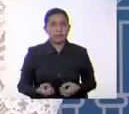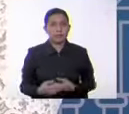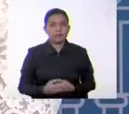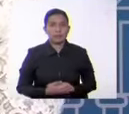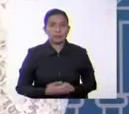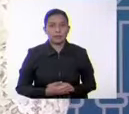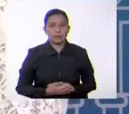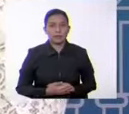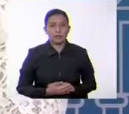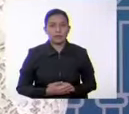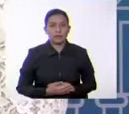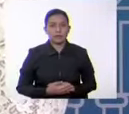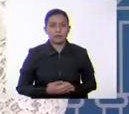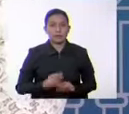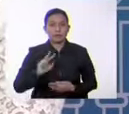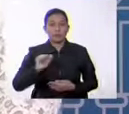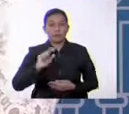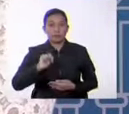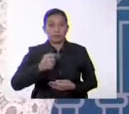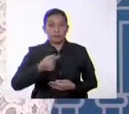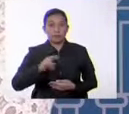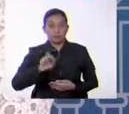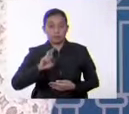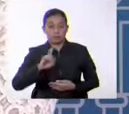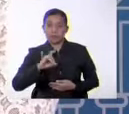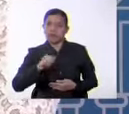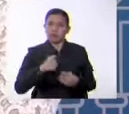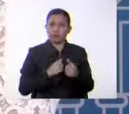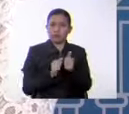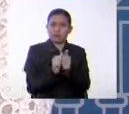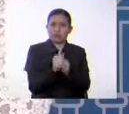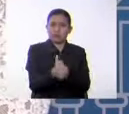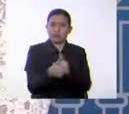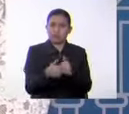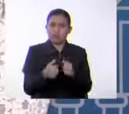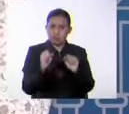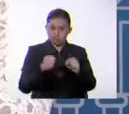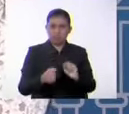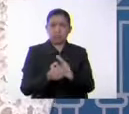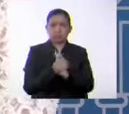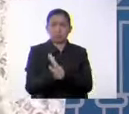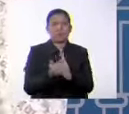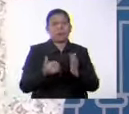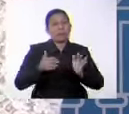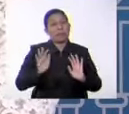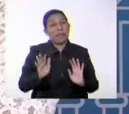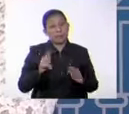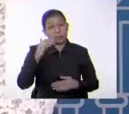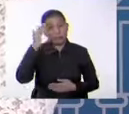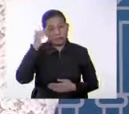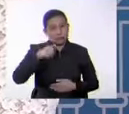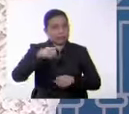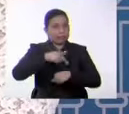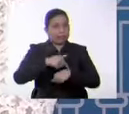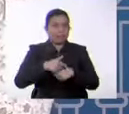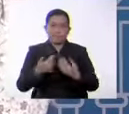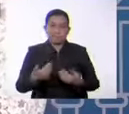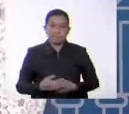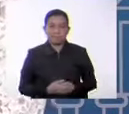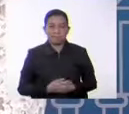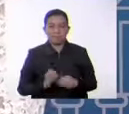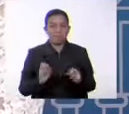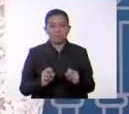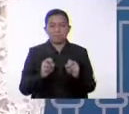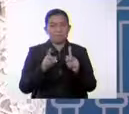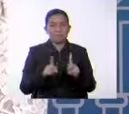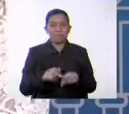estaba a la vanguardia a la par de sus contrincantes, pero que a la larga, por las mismas situaciones, pues no se dio en ese